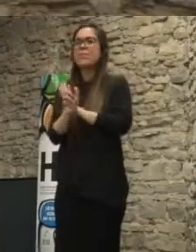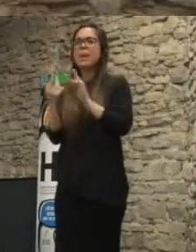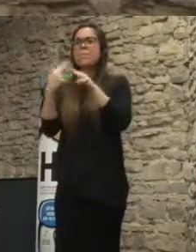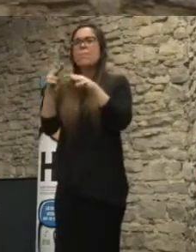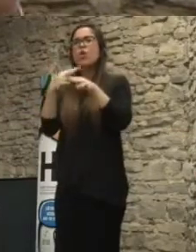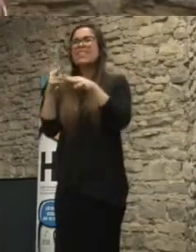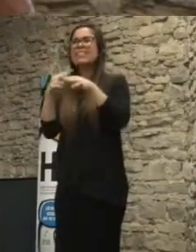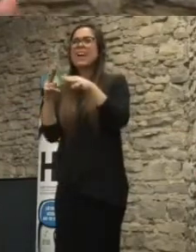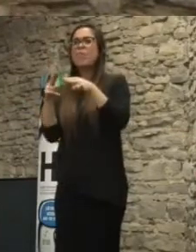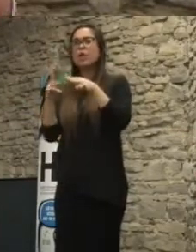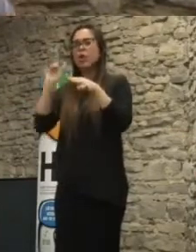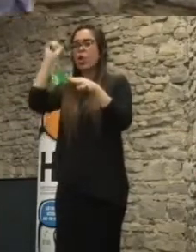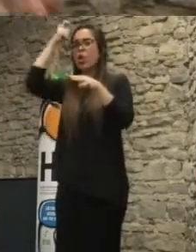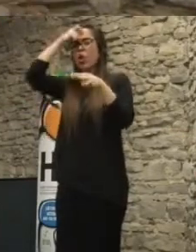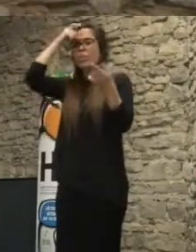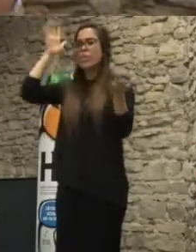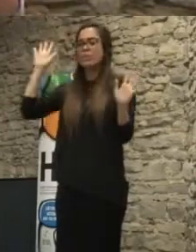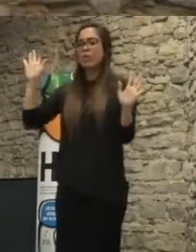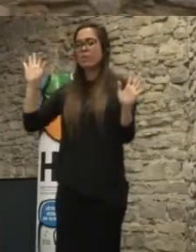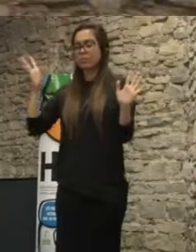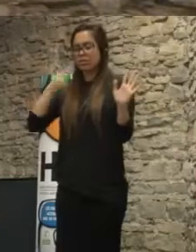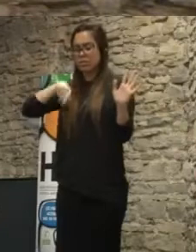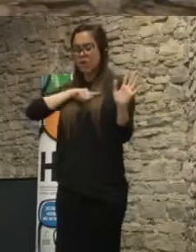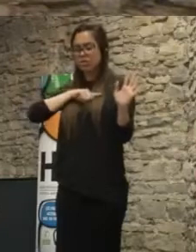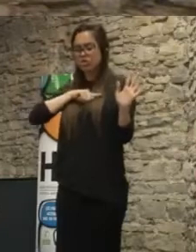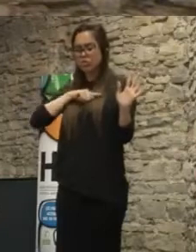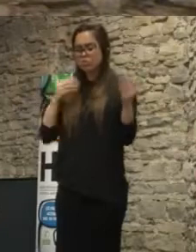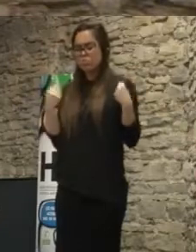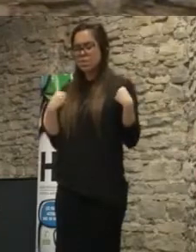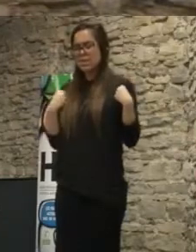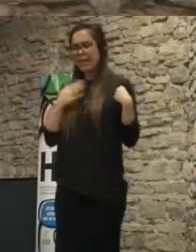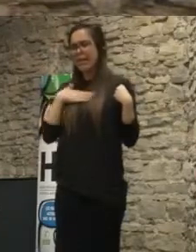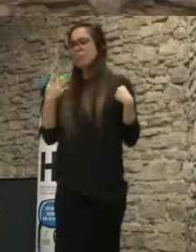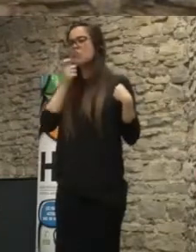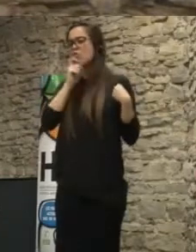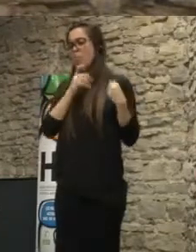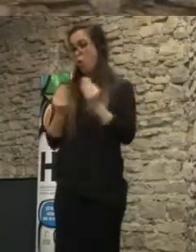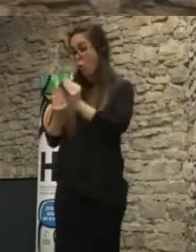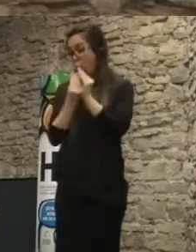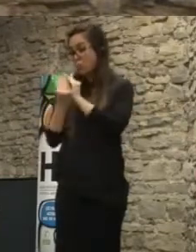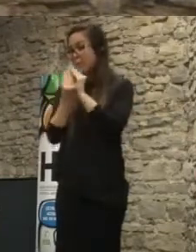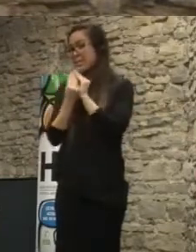es cómo queremos vivir colectivamente, cómo queremos vivir conjuntamente, ¿no?